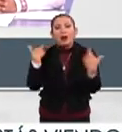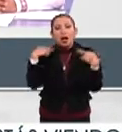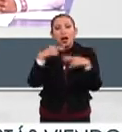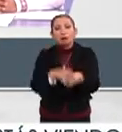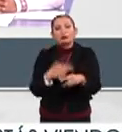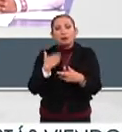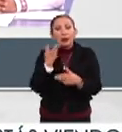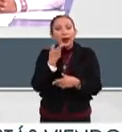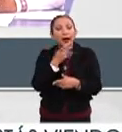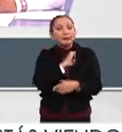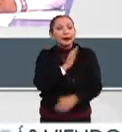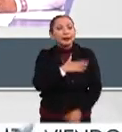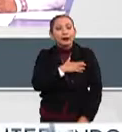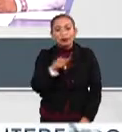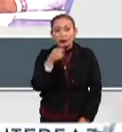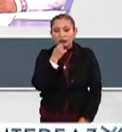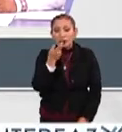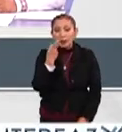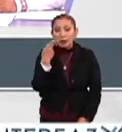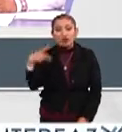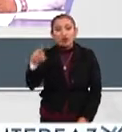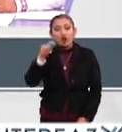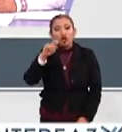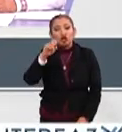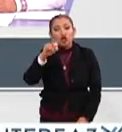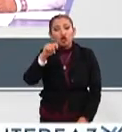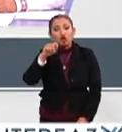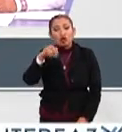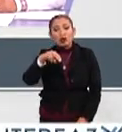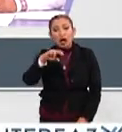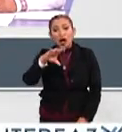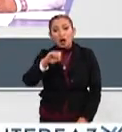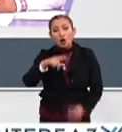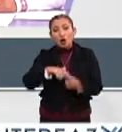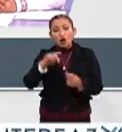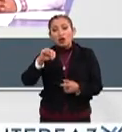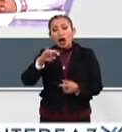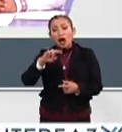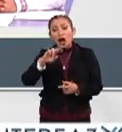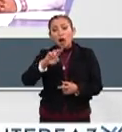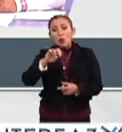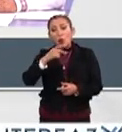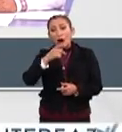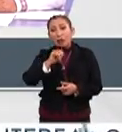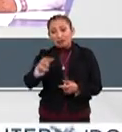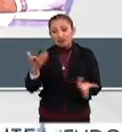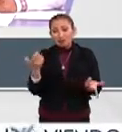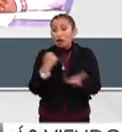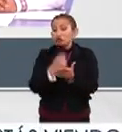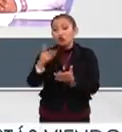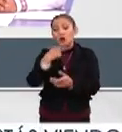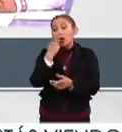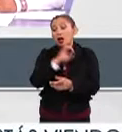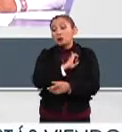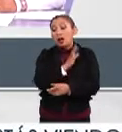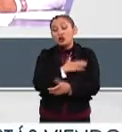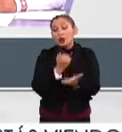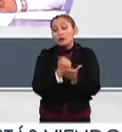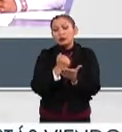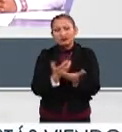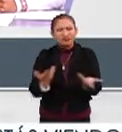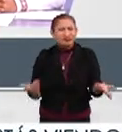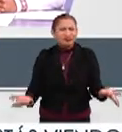profesores solamente hablando español y el niño solamente habla totonaco, náhuatl, lingüe, alguna lengua, y se le sigue obligando a aprender de manera